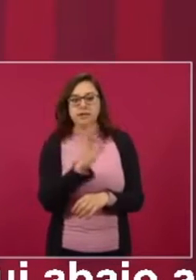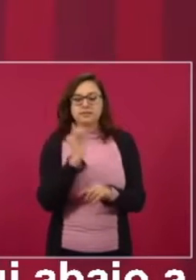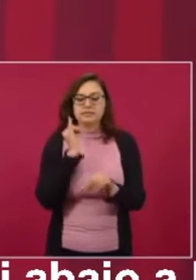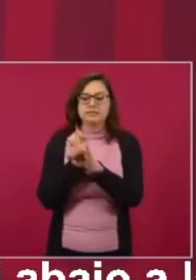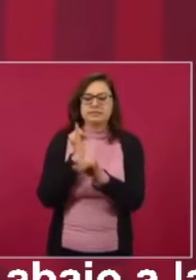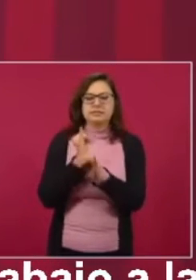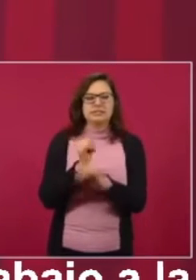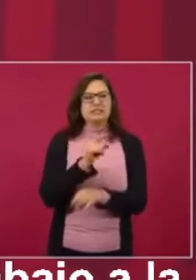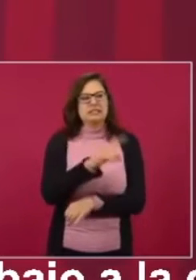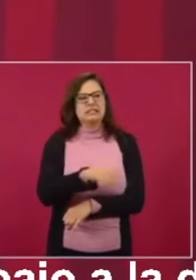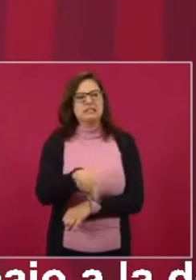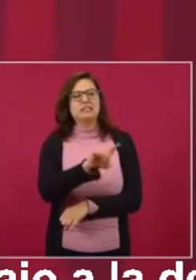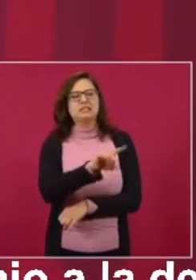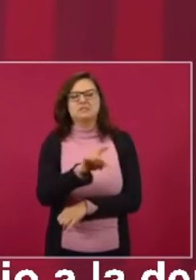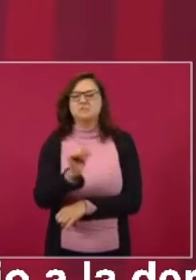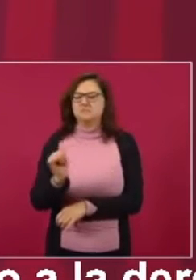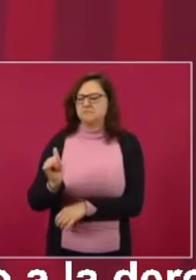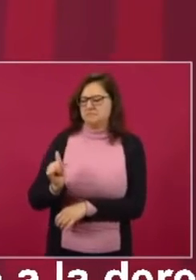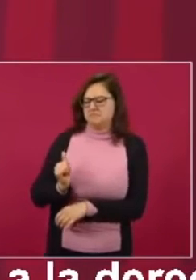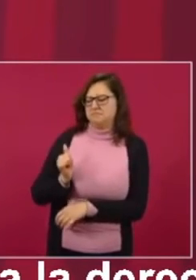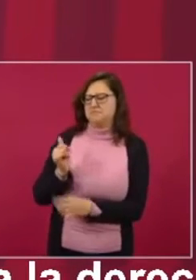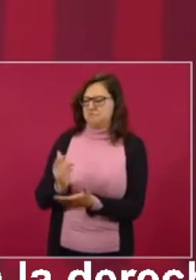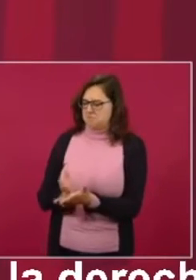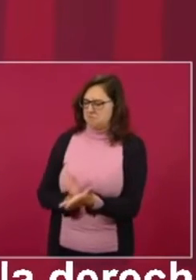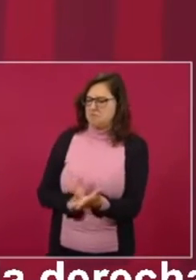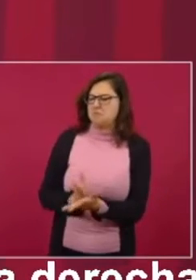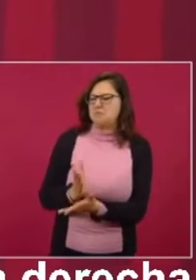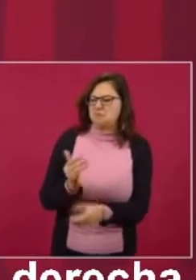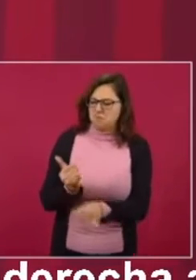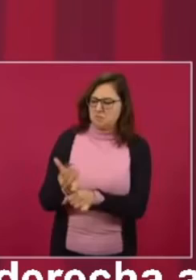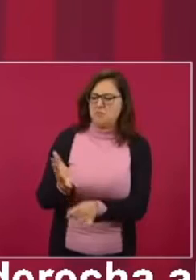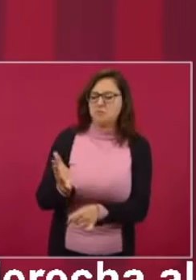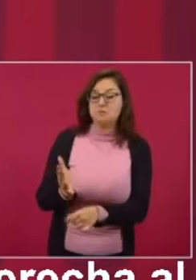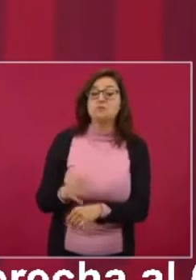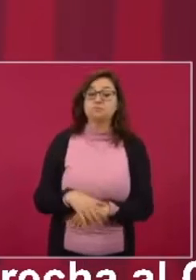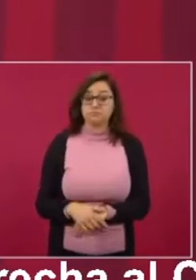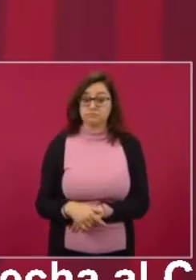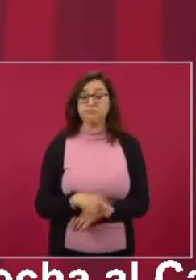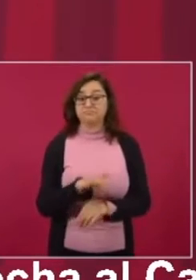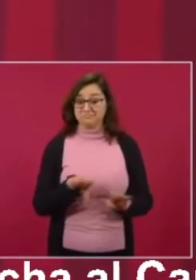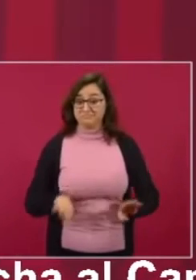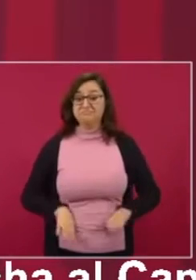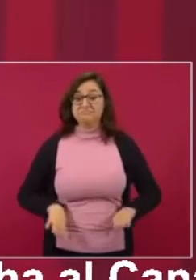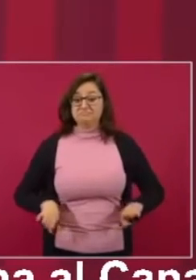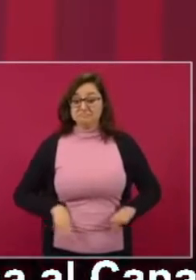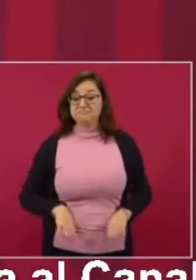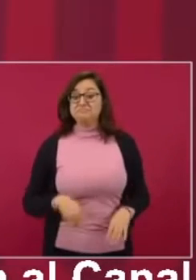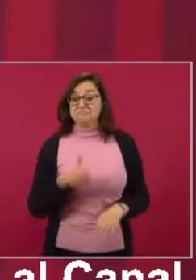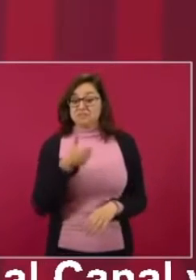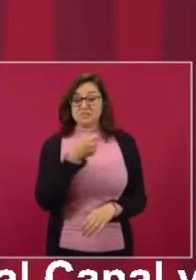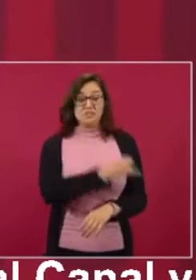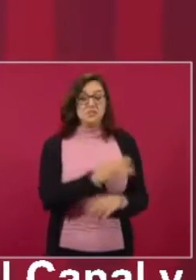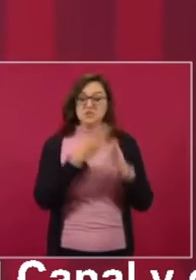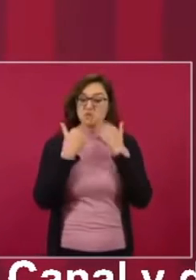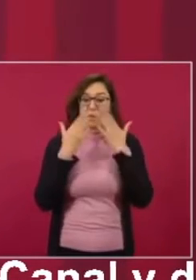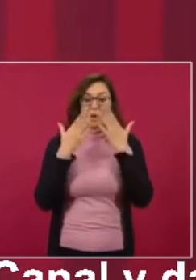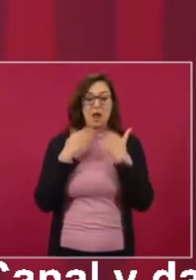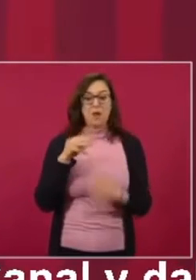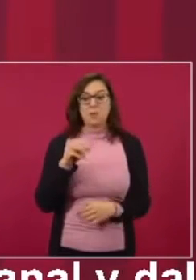porque son capaces la gente sin escrúpulos morales